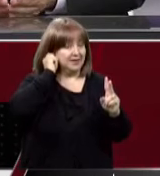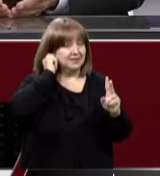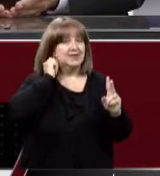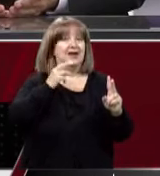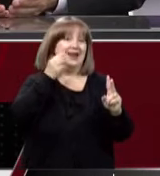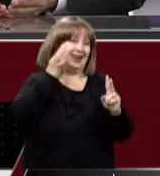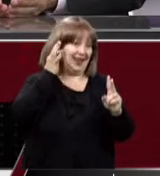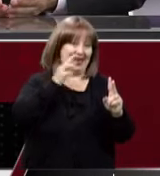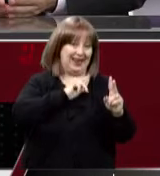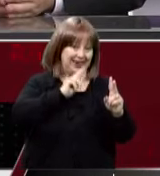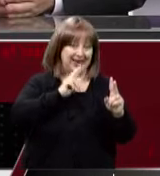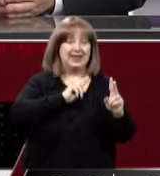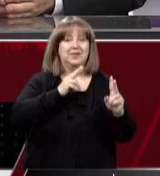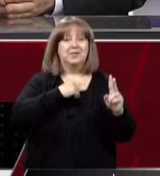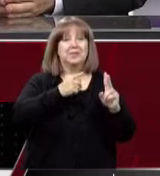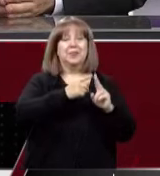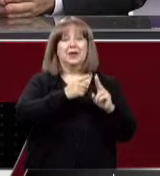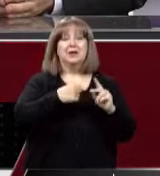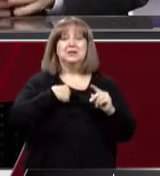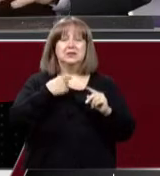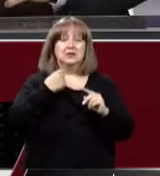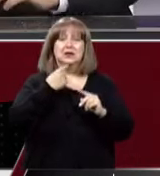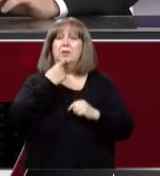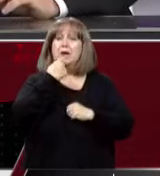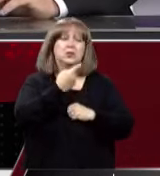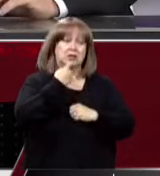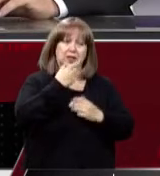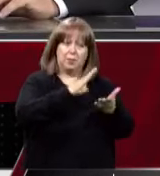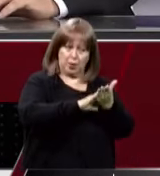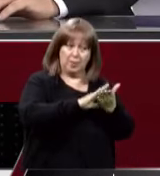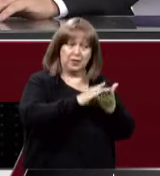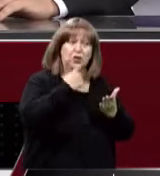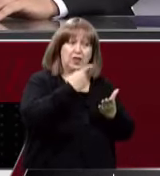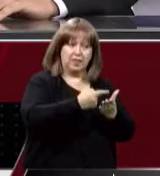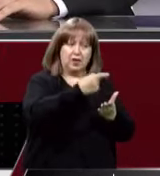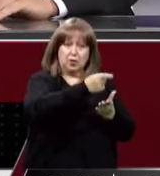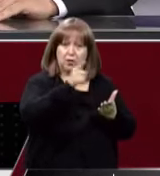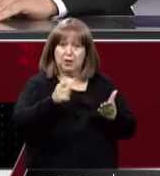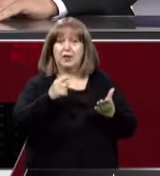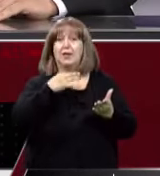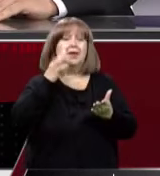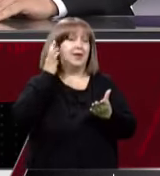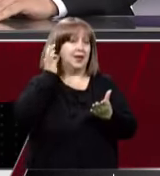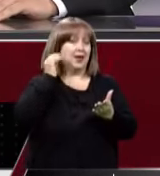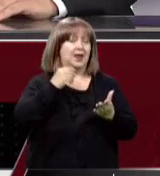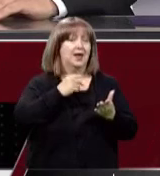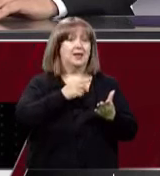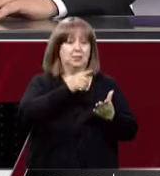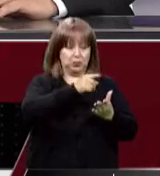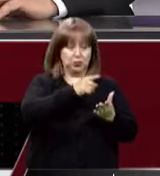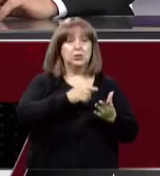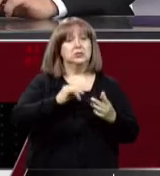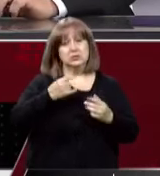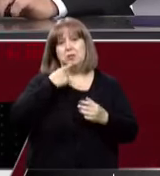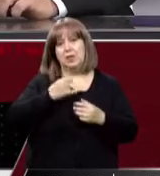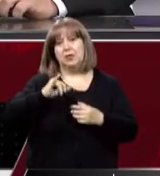antes de morir? ¿Te había prometido antes de fallecer que la iba a reconocer? Sí. Sí, me dijo que la iba a